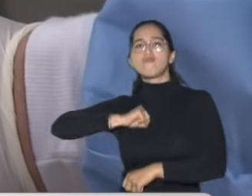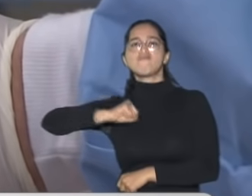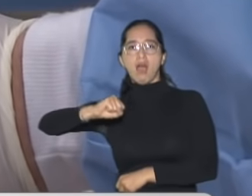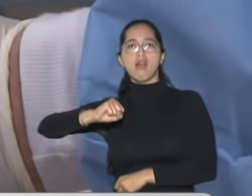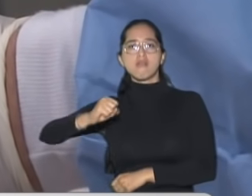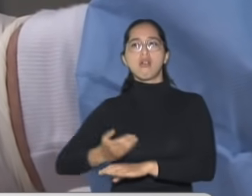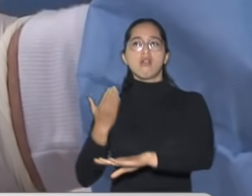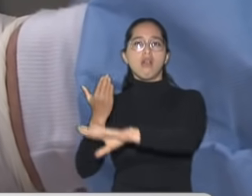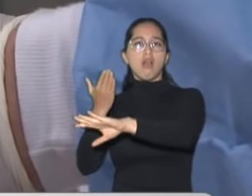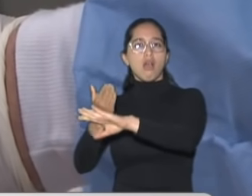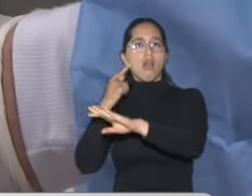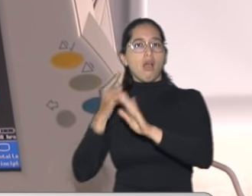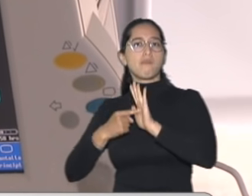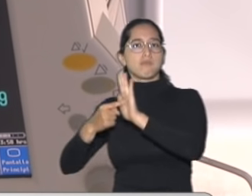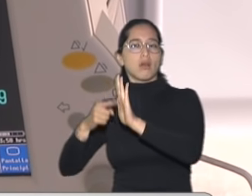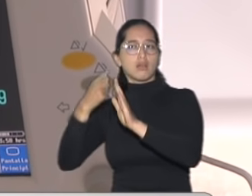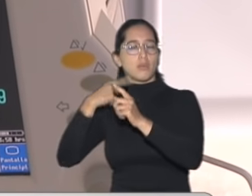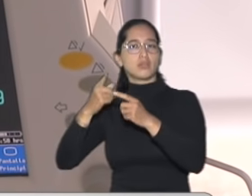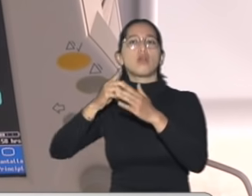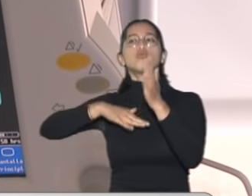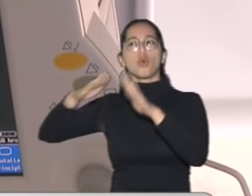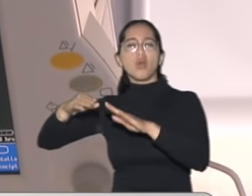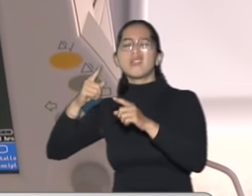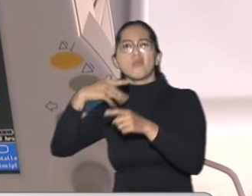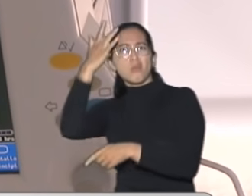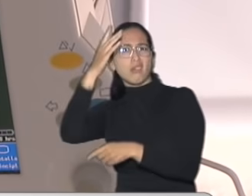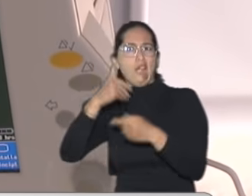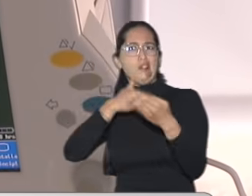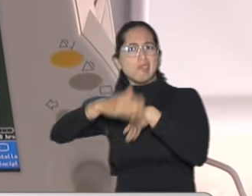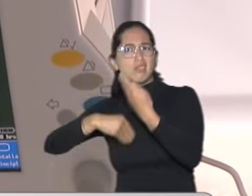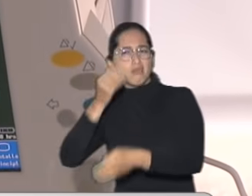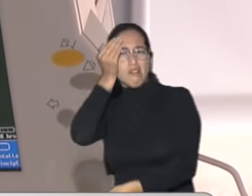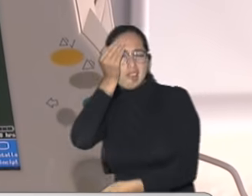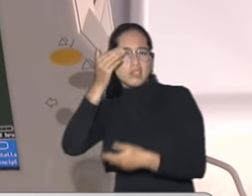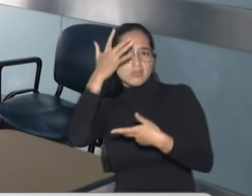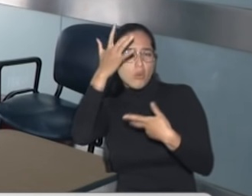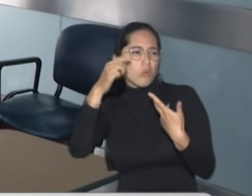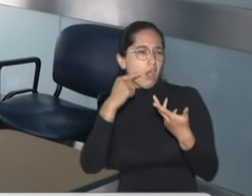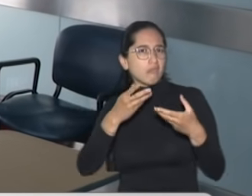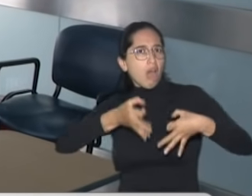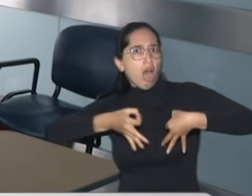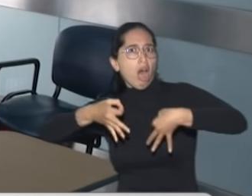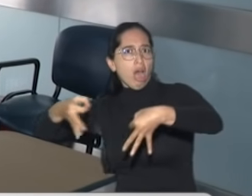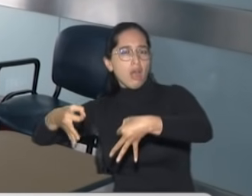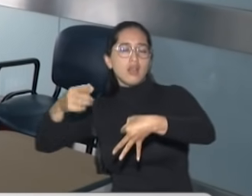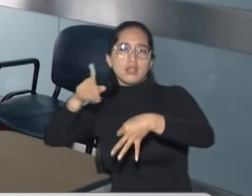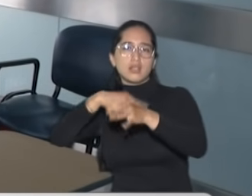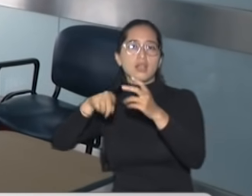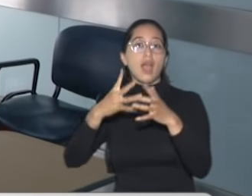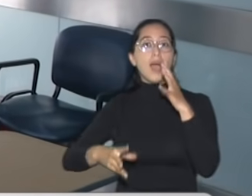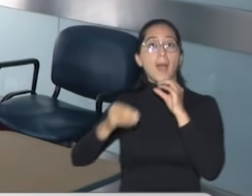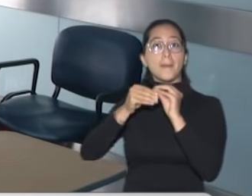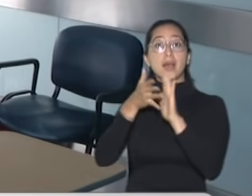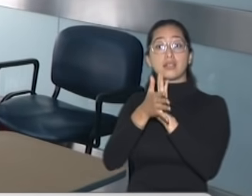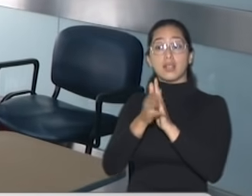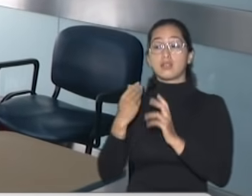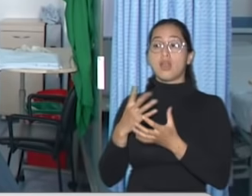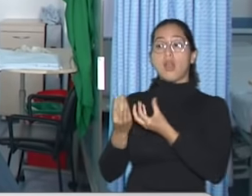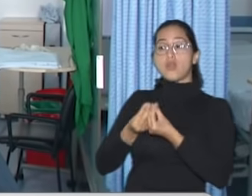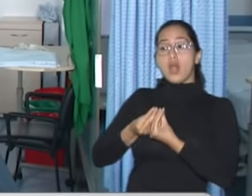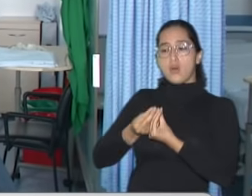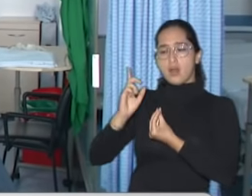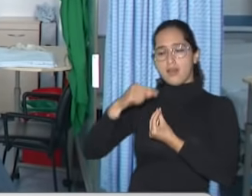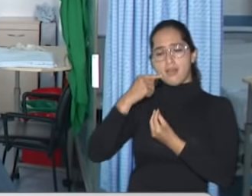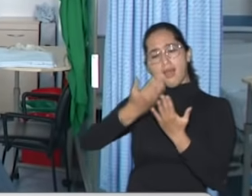circunstancias que pudieron presentarse en el caso de su hermano. El secretario de Salud aseguró que se revisarán las cifras expuestas por el concejal. Sin embargo,